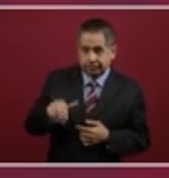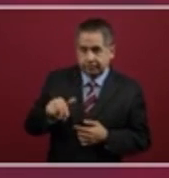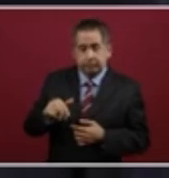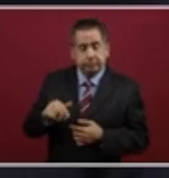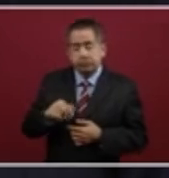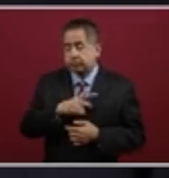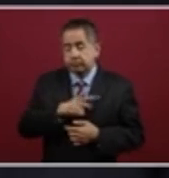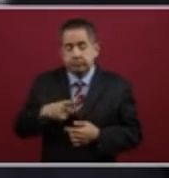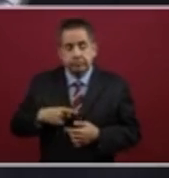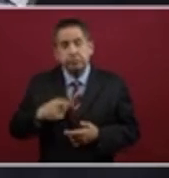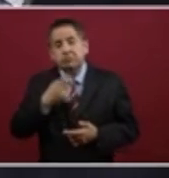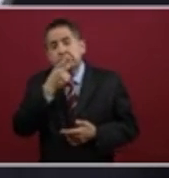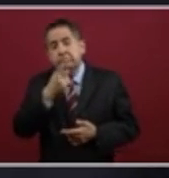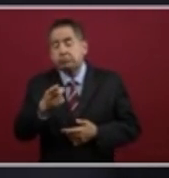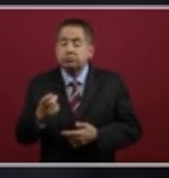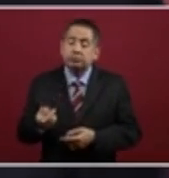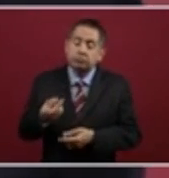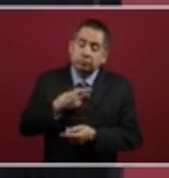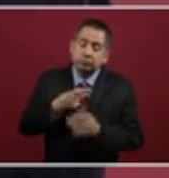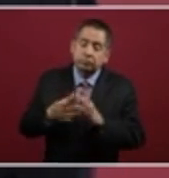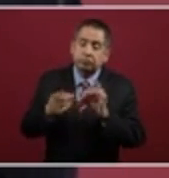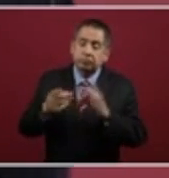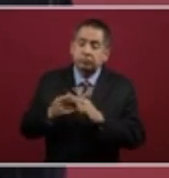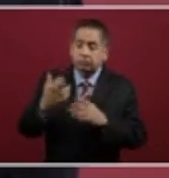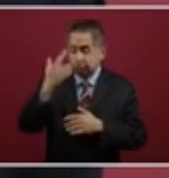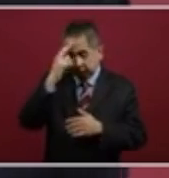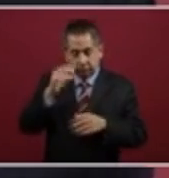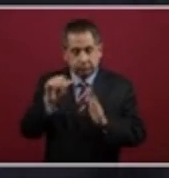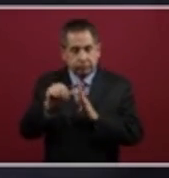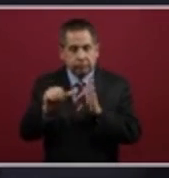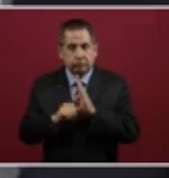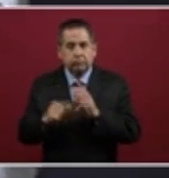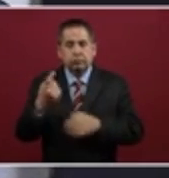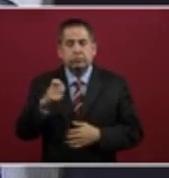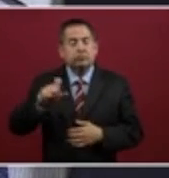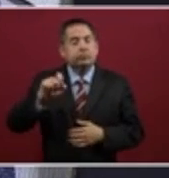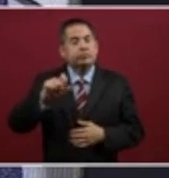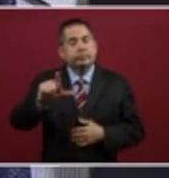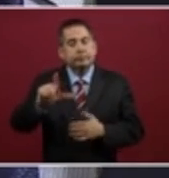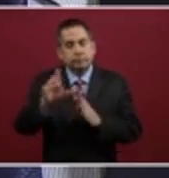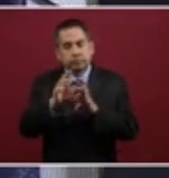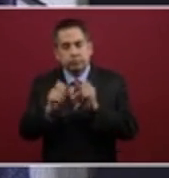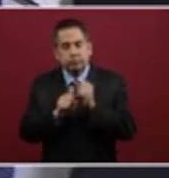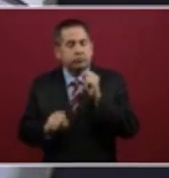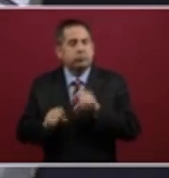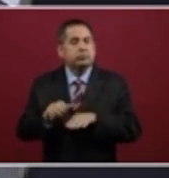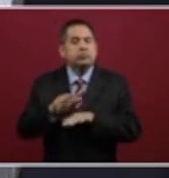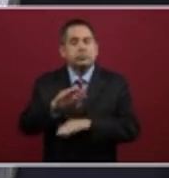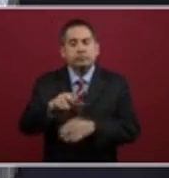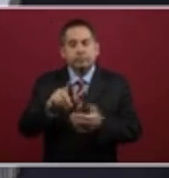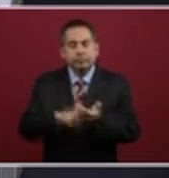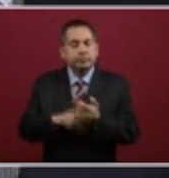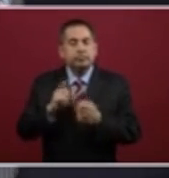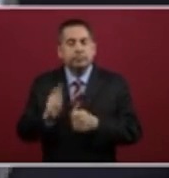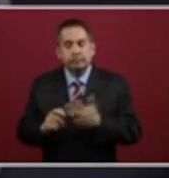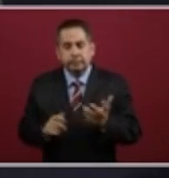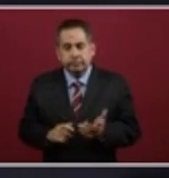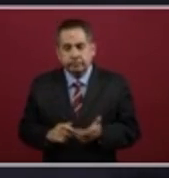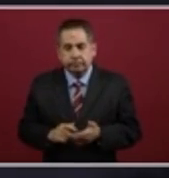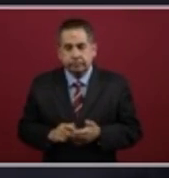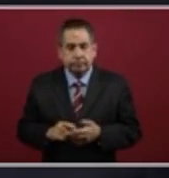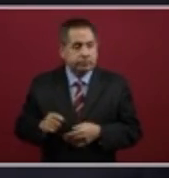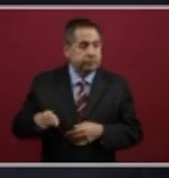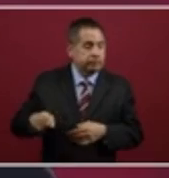fundamente lo que establece el artículo 127 de la Constitución acerca de que nadie debe de